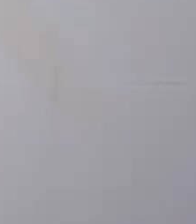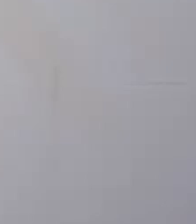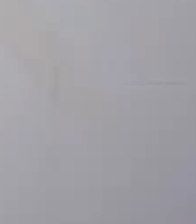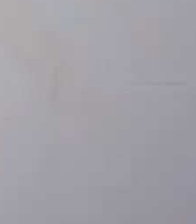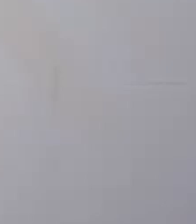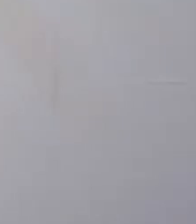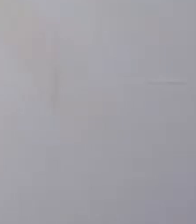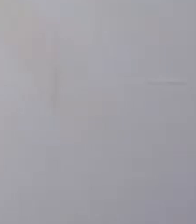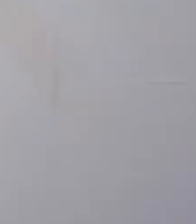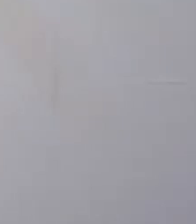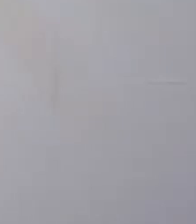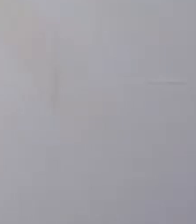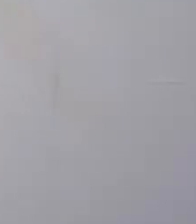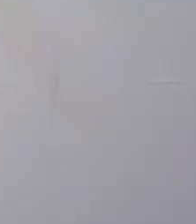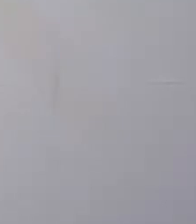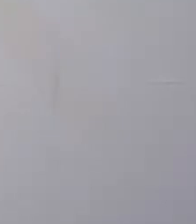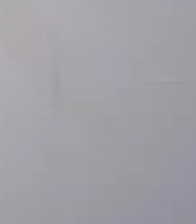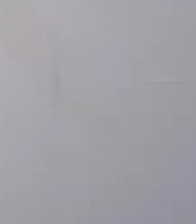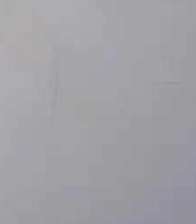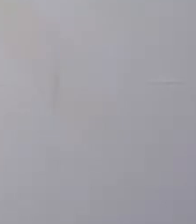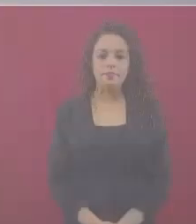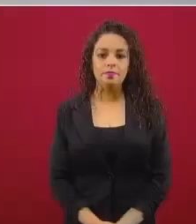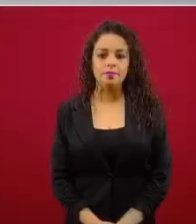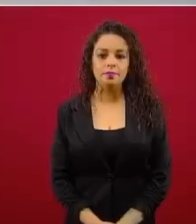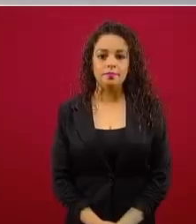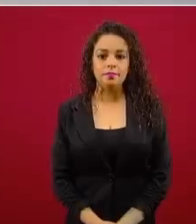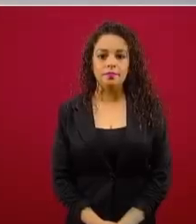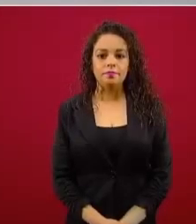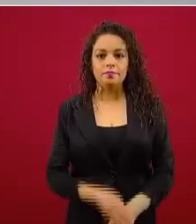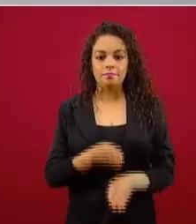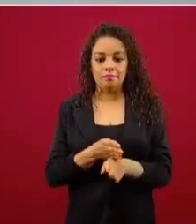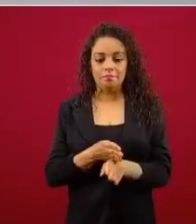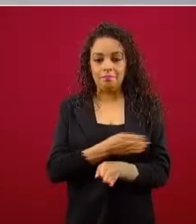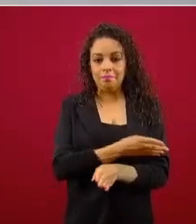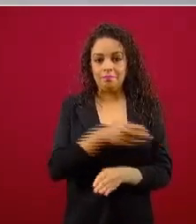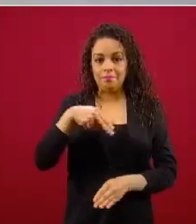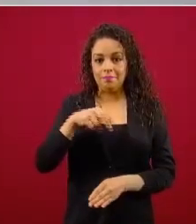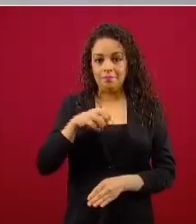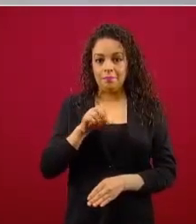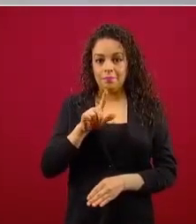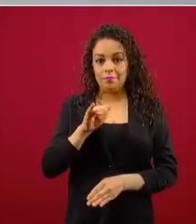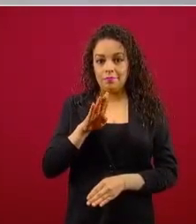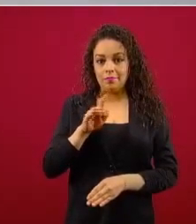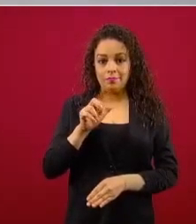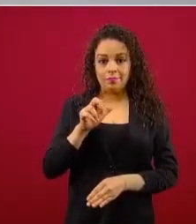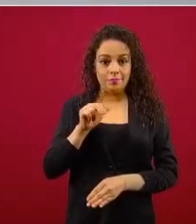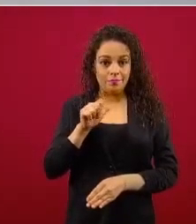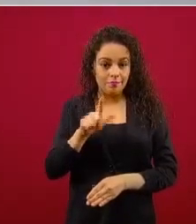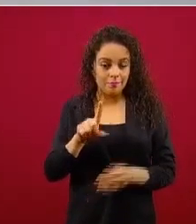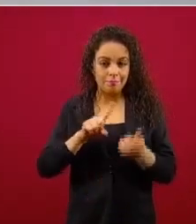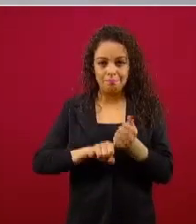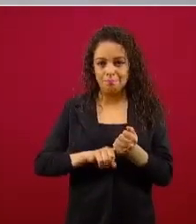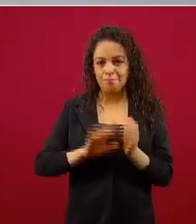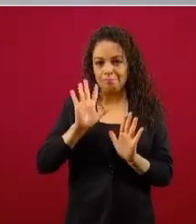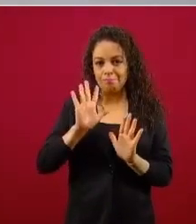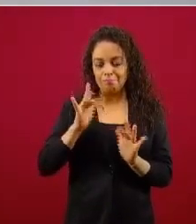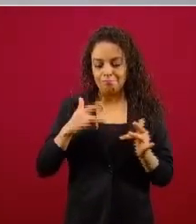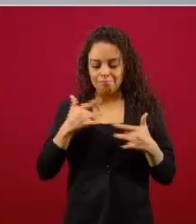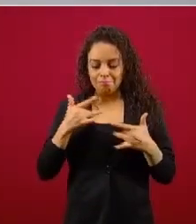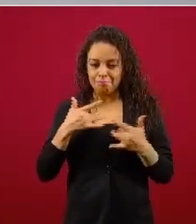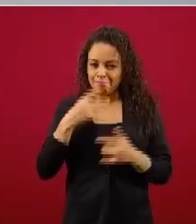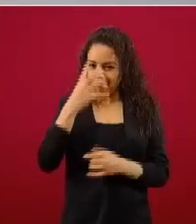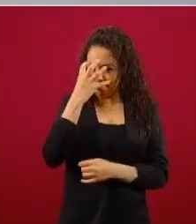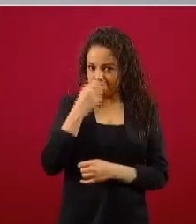los nostálgicos del neoliberalismo, ¿sí?, inventan, acaba de salir